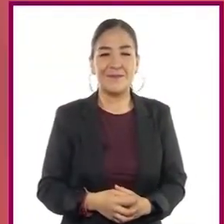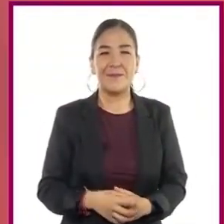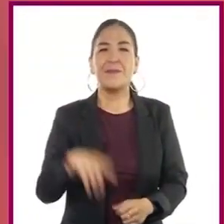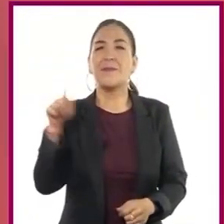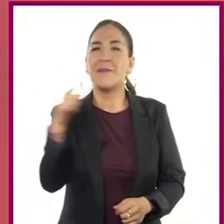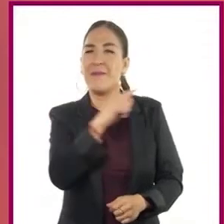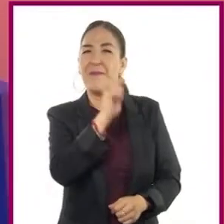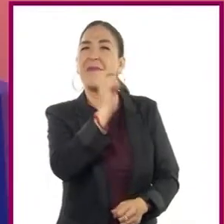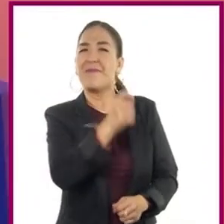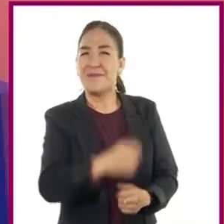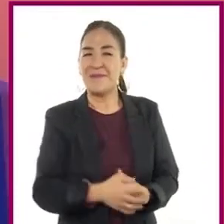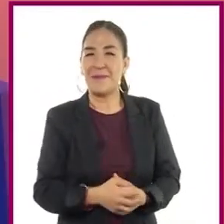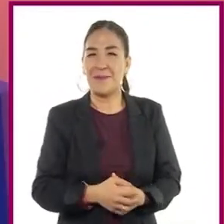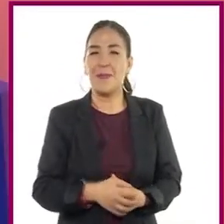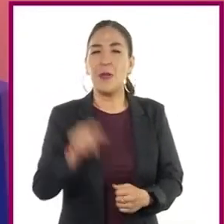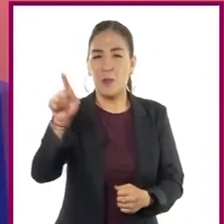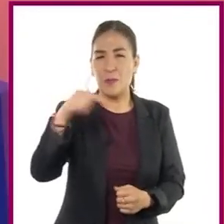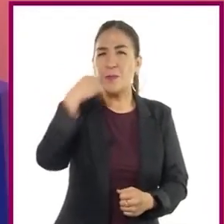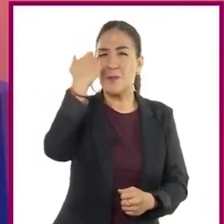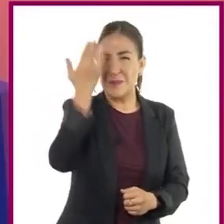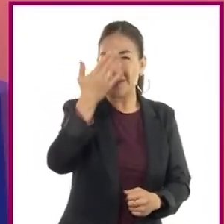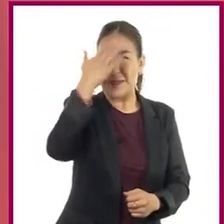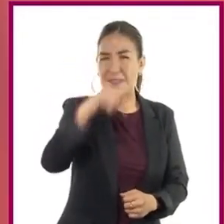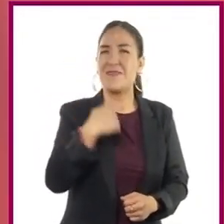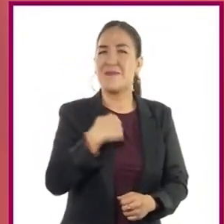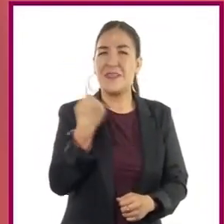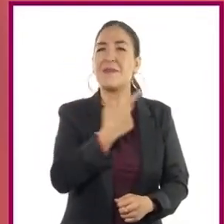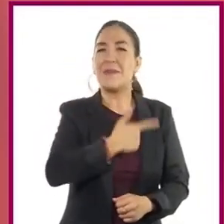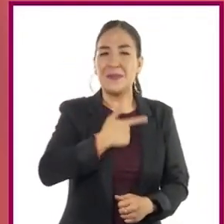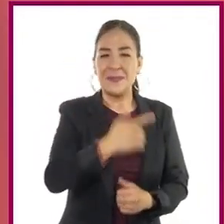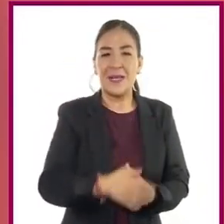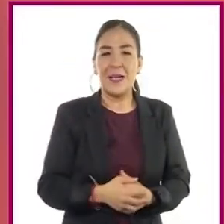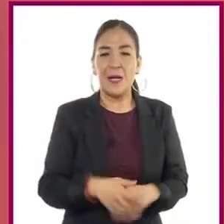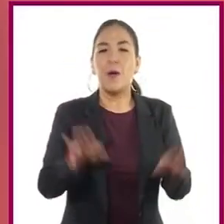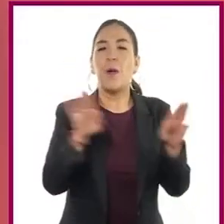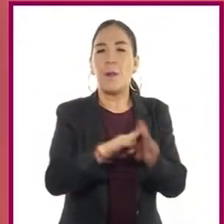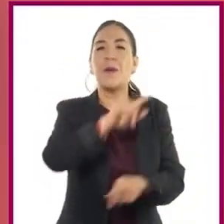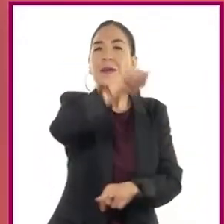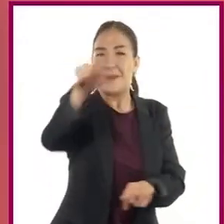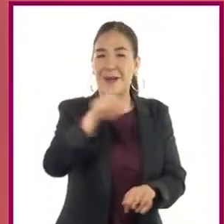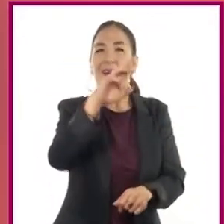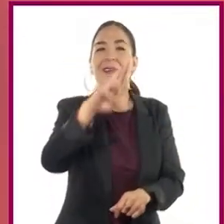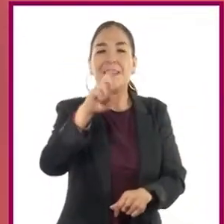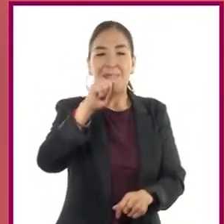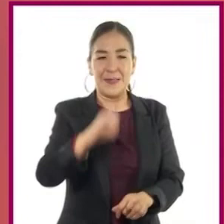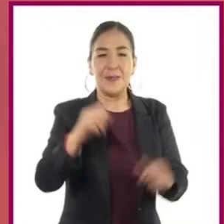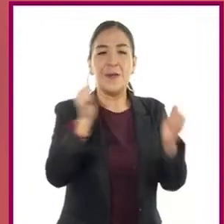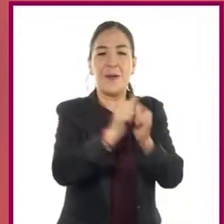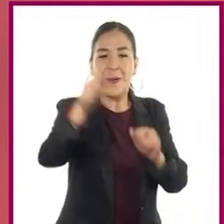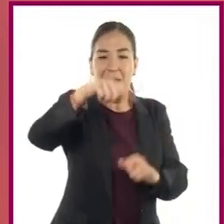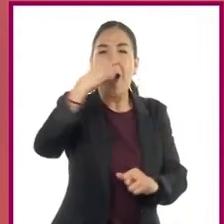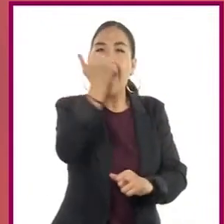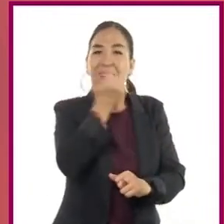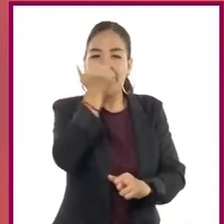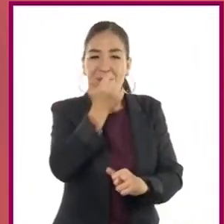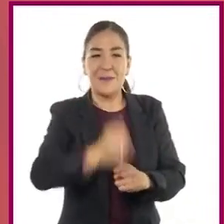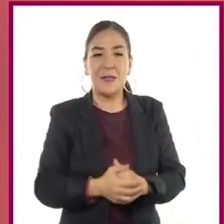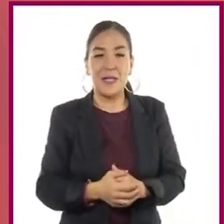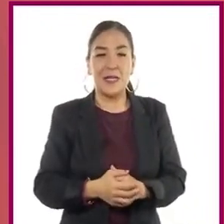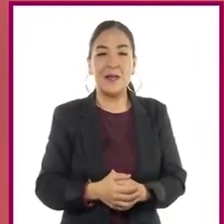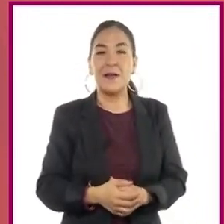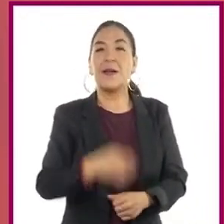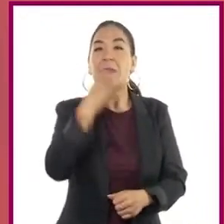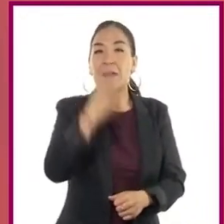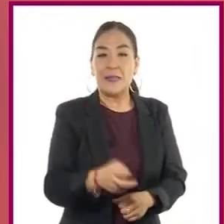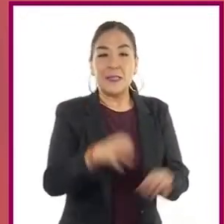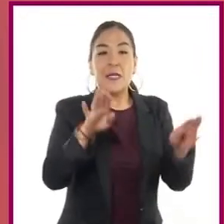¿Sabes qué me gustaría? Dígame, maestra. Realizar un reto con nuestras alumnas y alumnos. Que a partir de